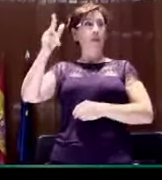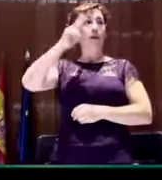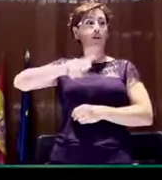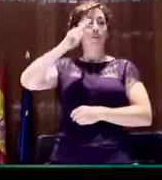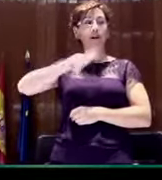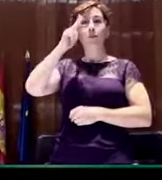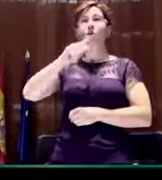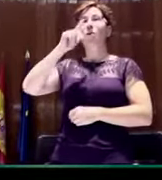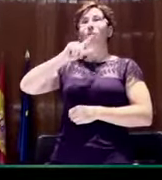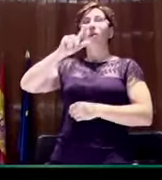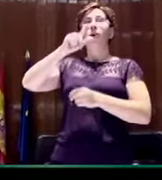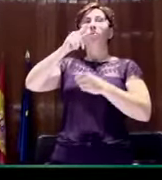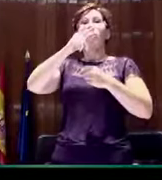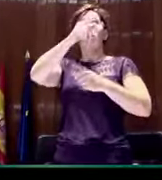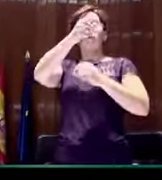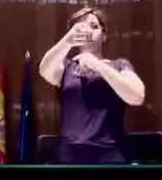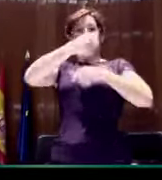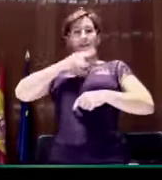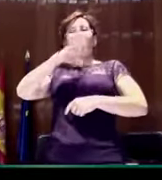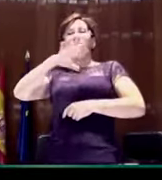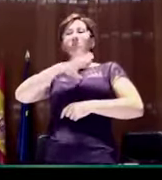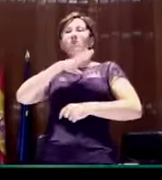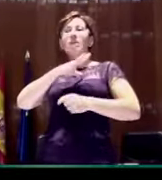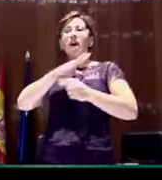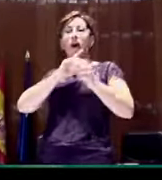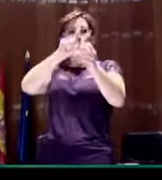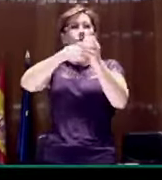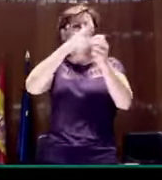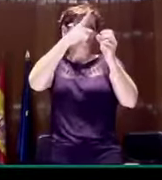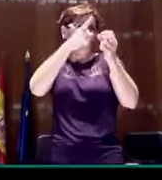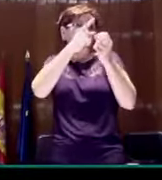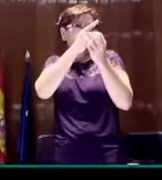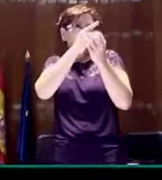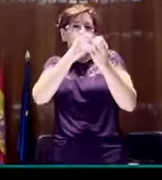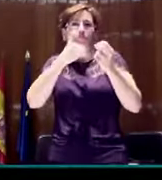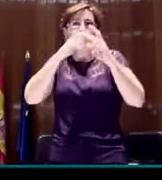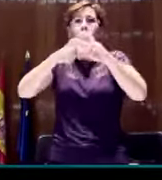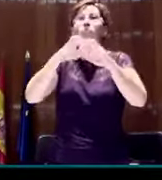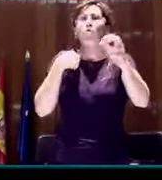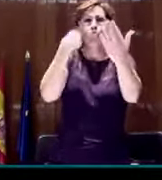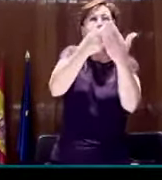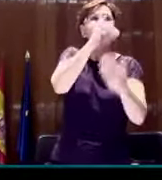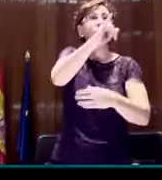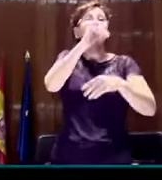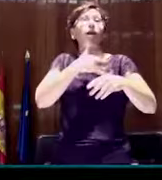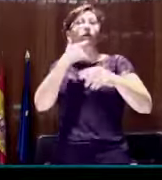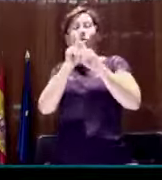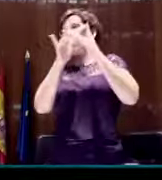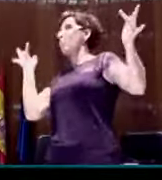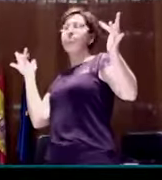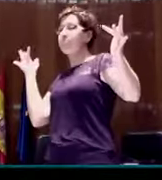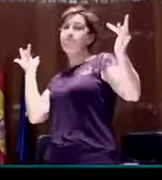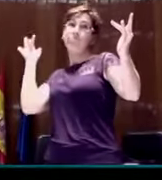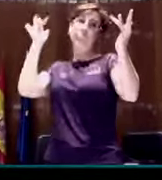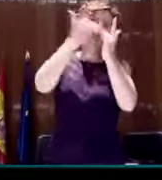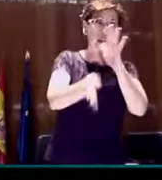de investigación con ellos, me apunté. Entonces seguí en el tema de la lengua de signos. Volví